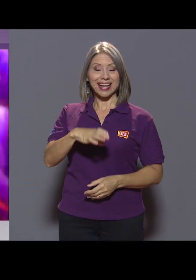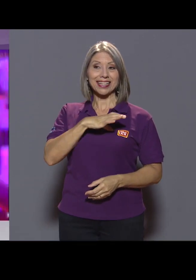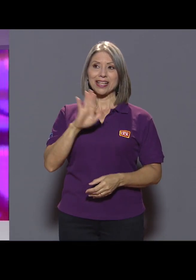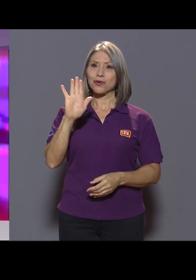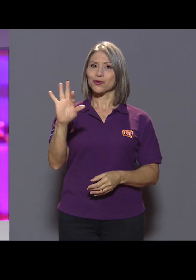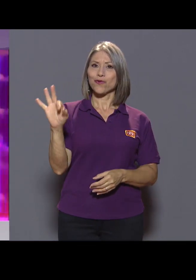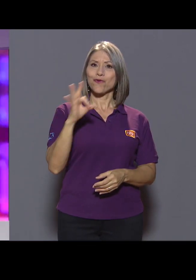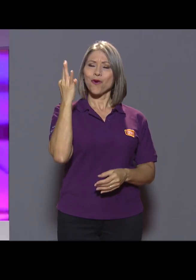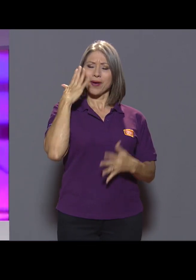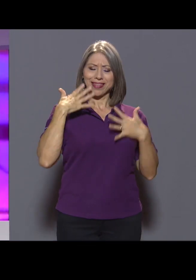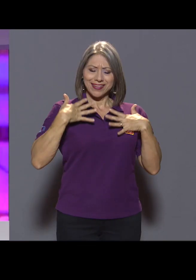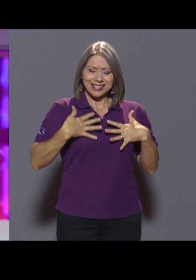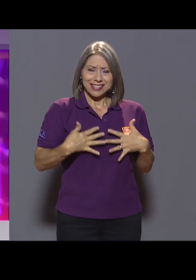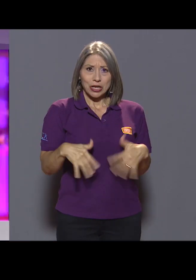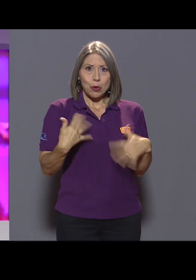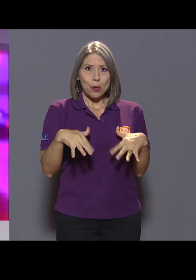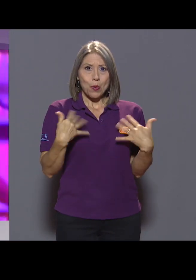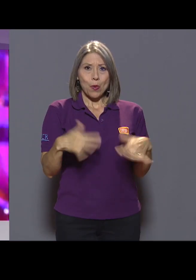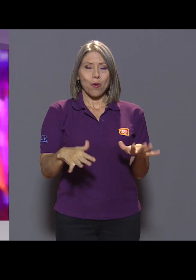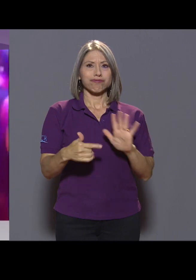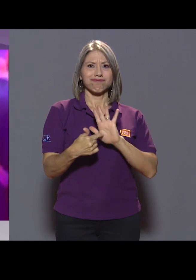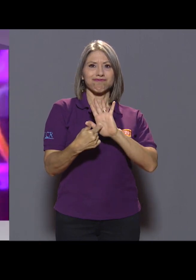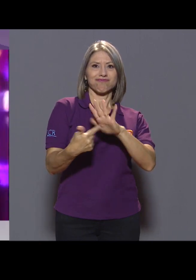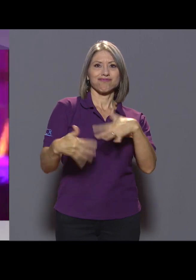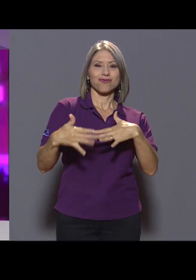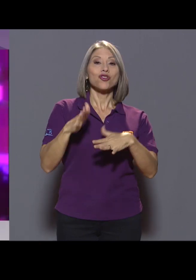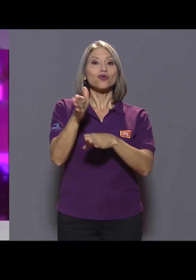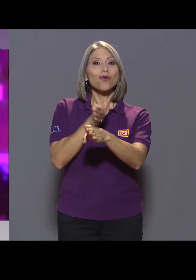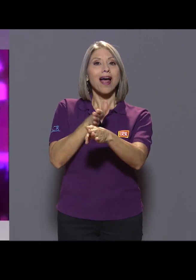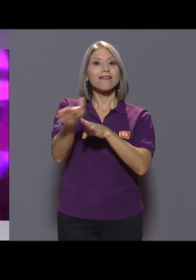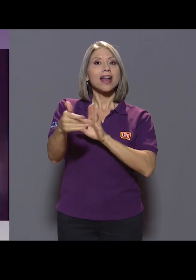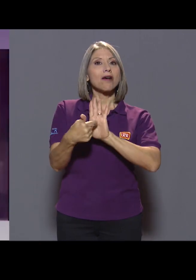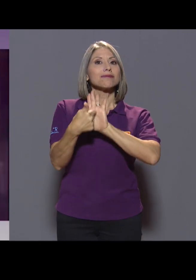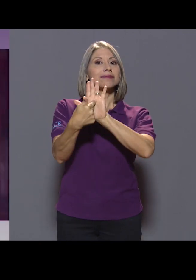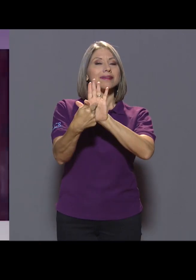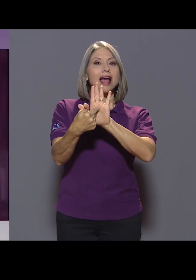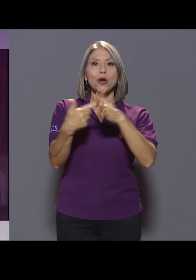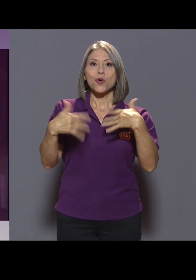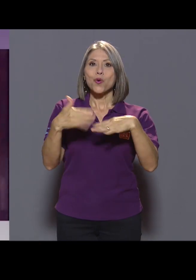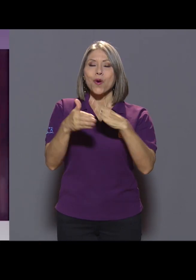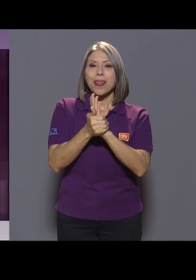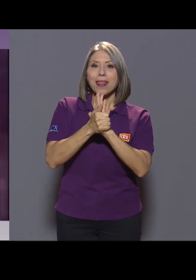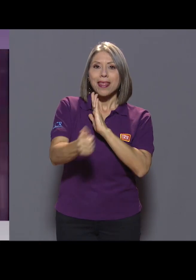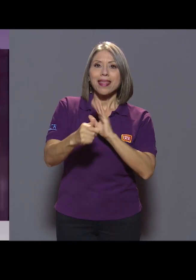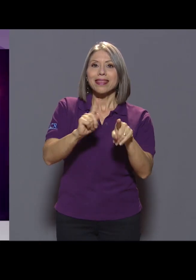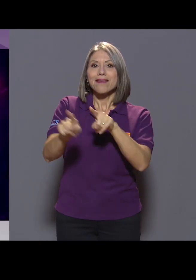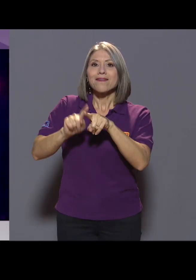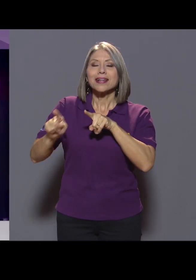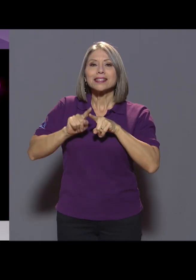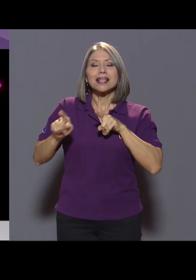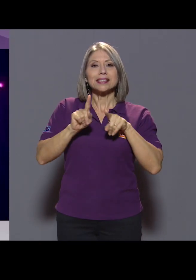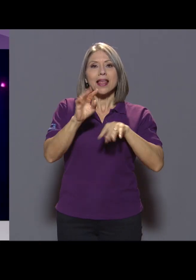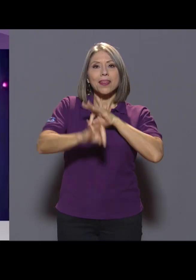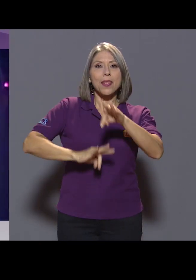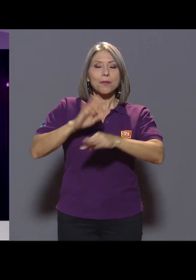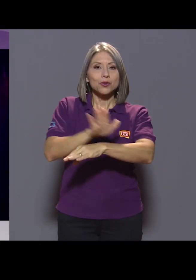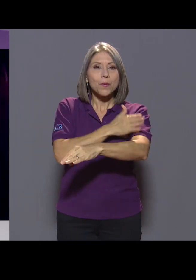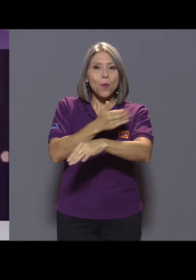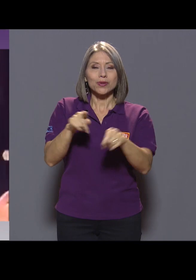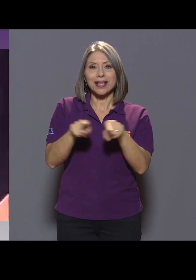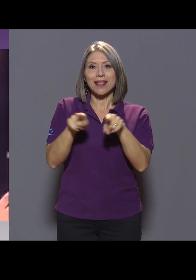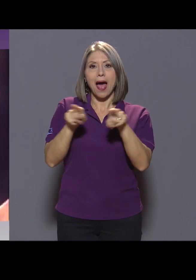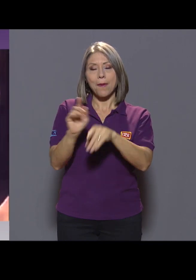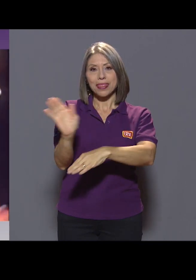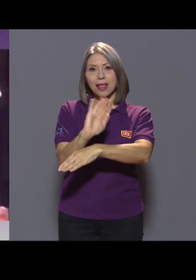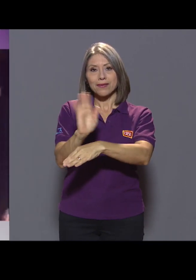Caracterizado por el estilo extravagante para vestir, su amplia carrera destaca por su talento en diversos géneros musicales, así como su paso por la